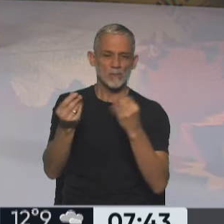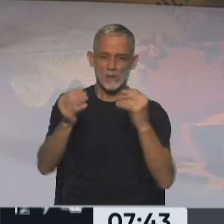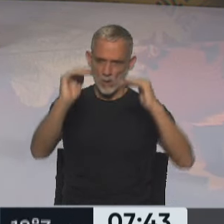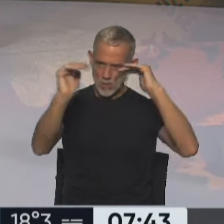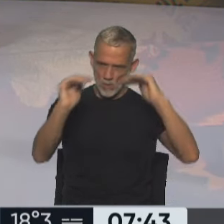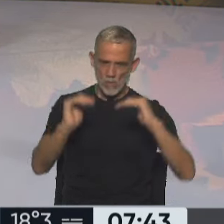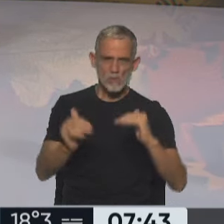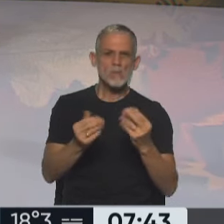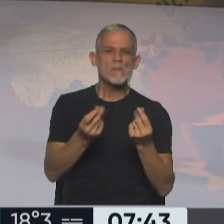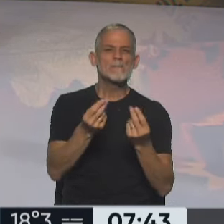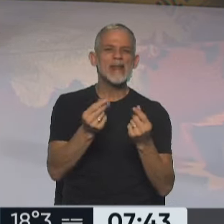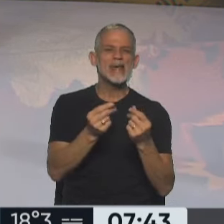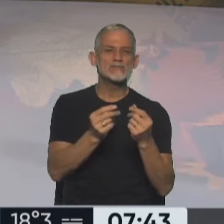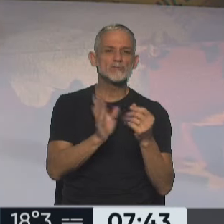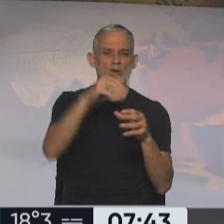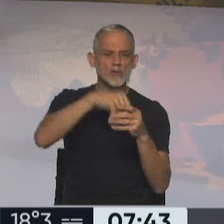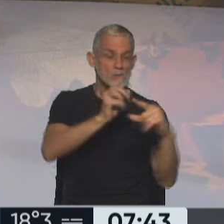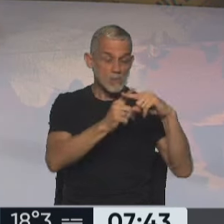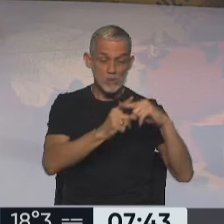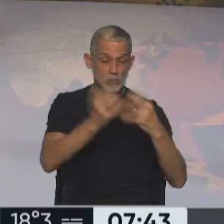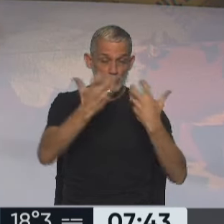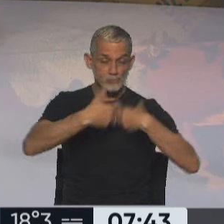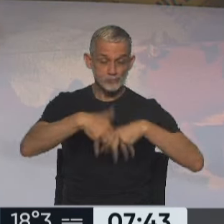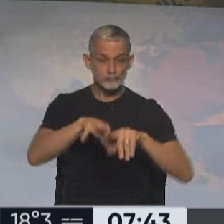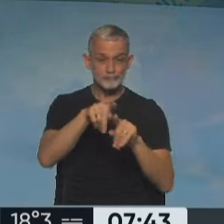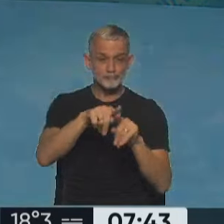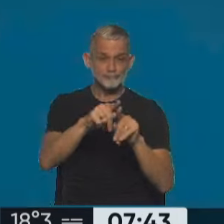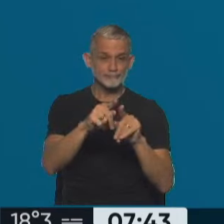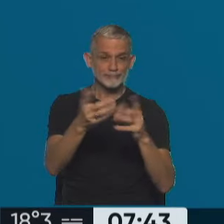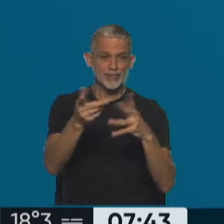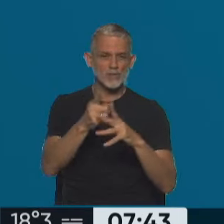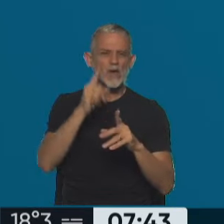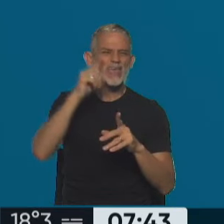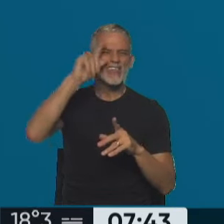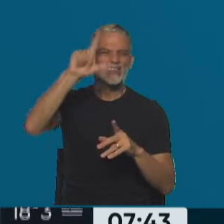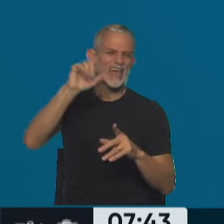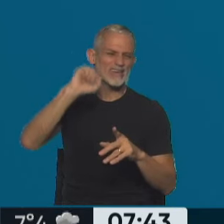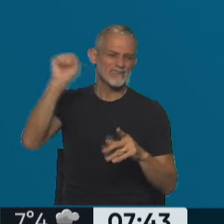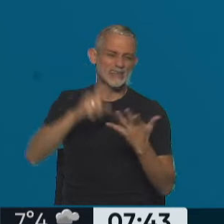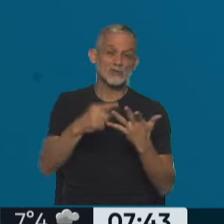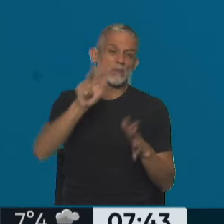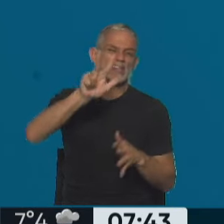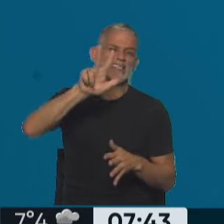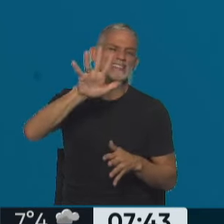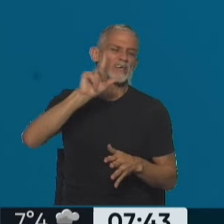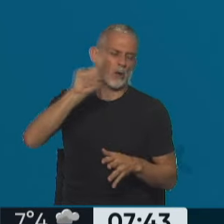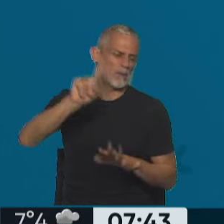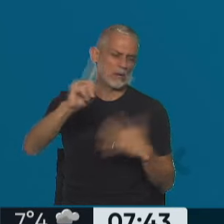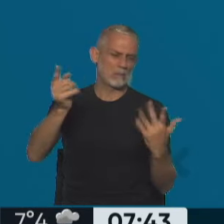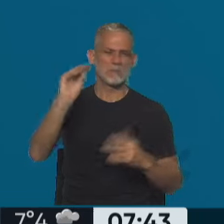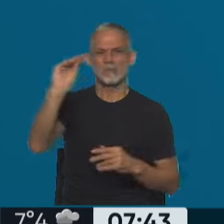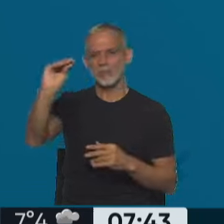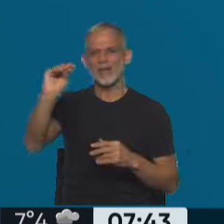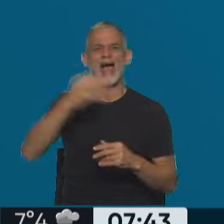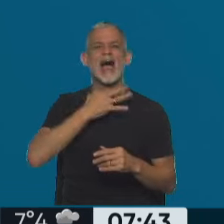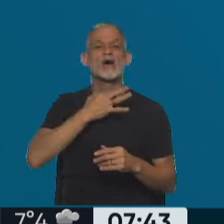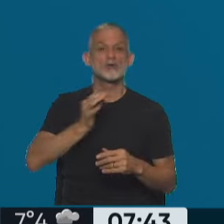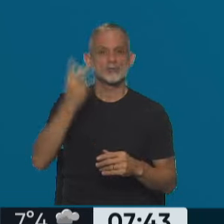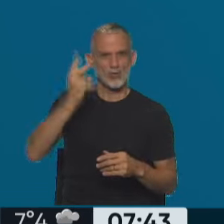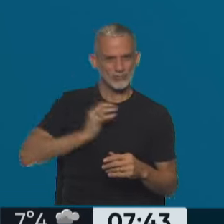índice de precios al consumidor del INDEC. Puse un número parecido, 35 en agosto de